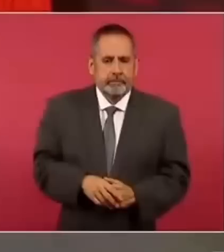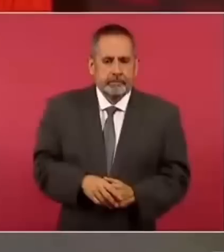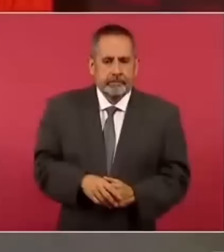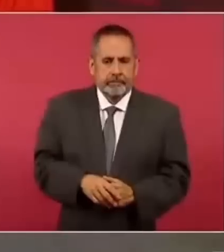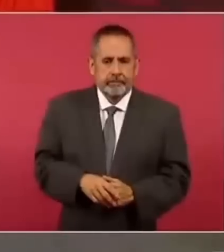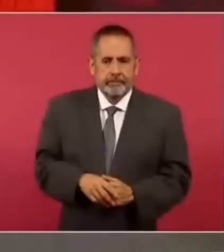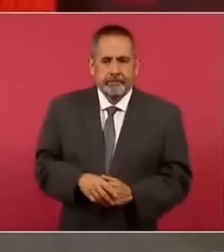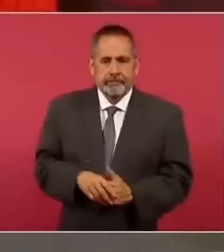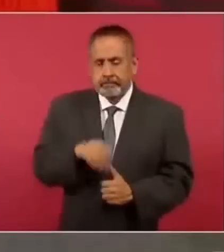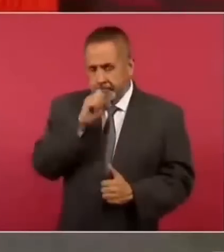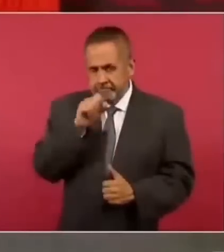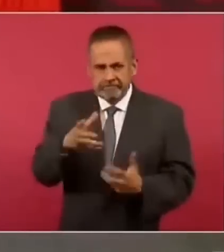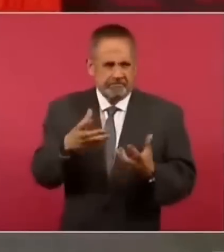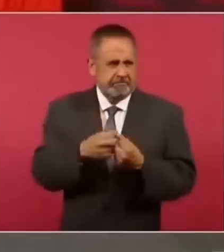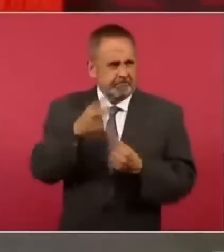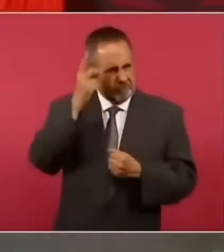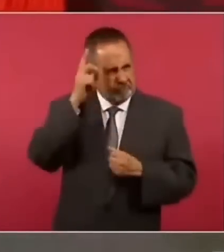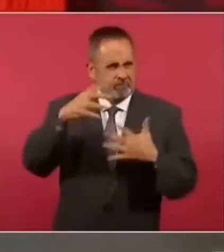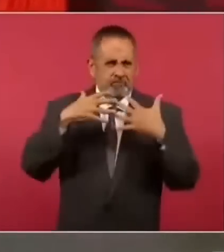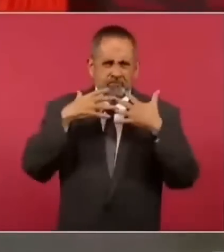también hacendados.